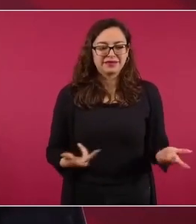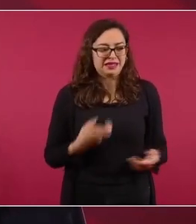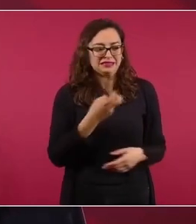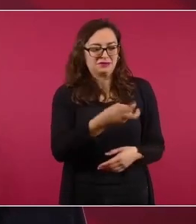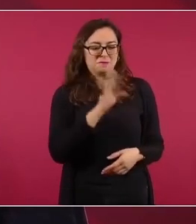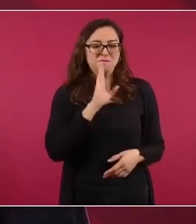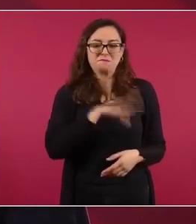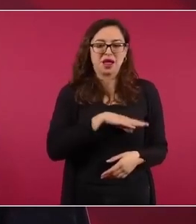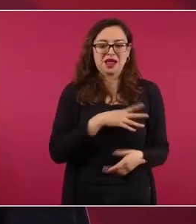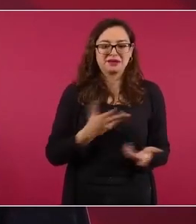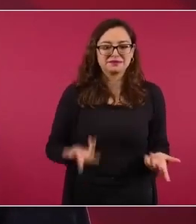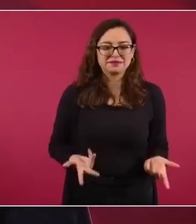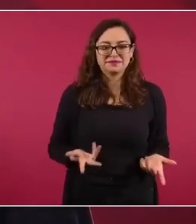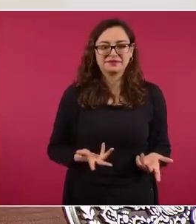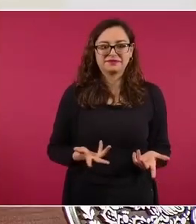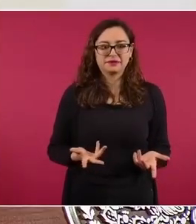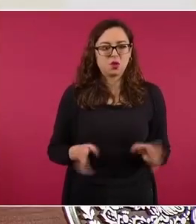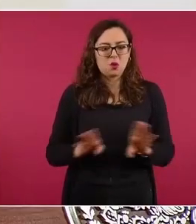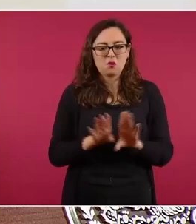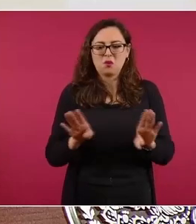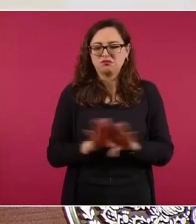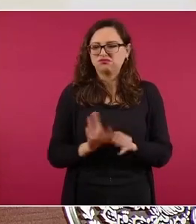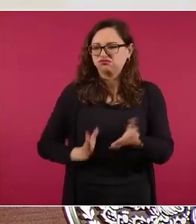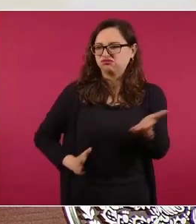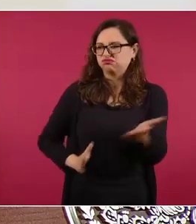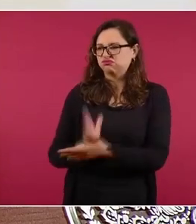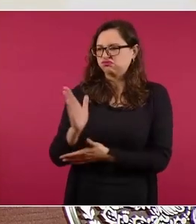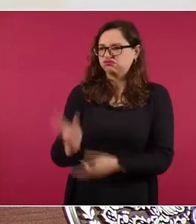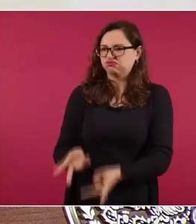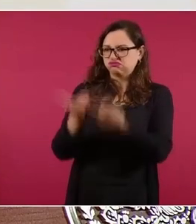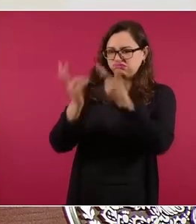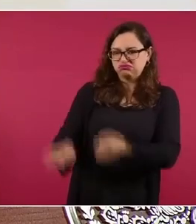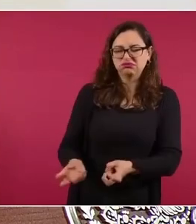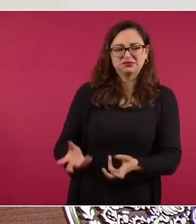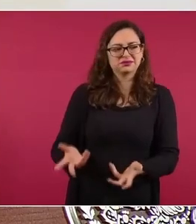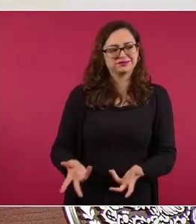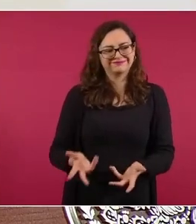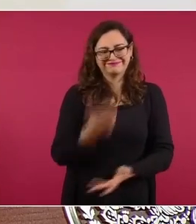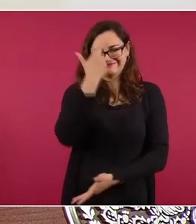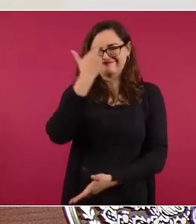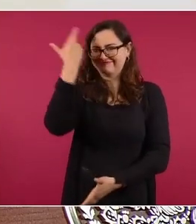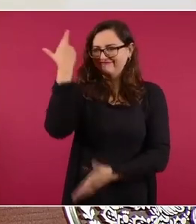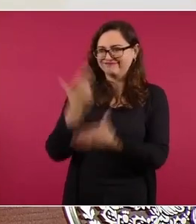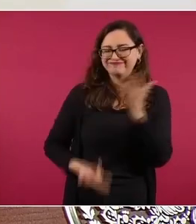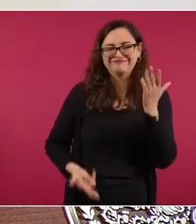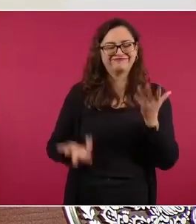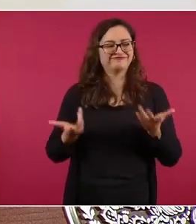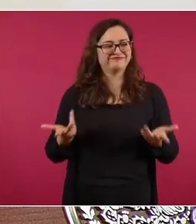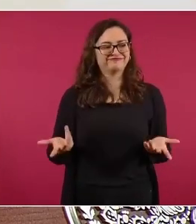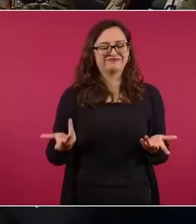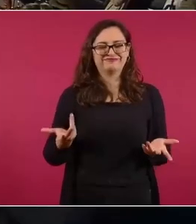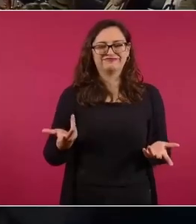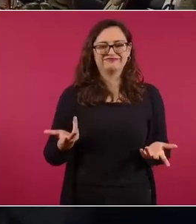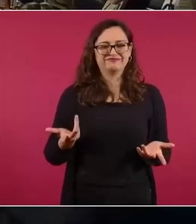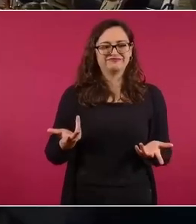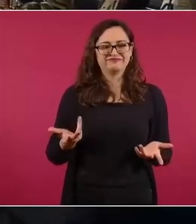a la privacidad, una falta de respeto, ¿no? a las personas.